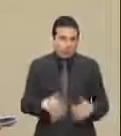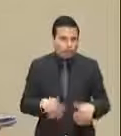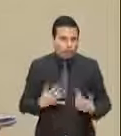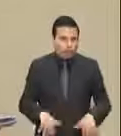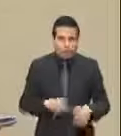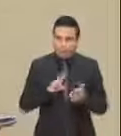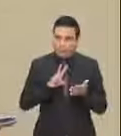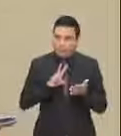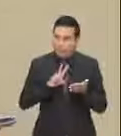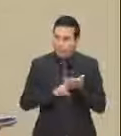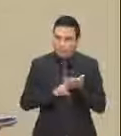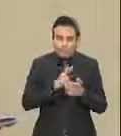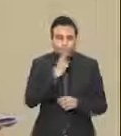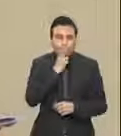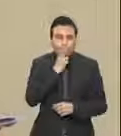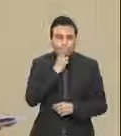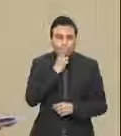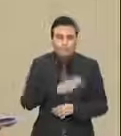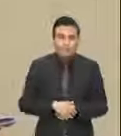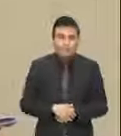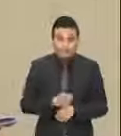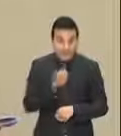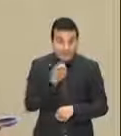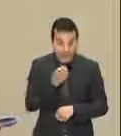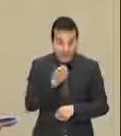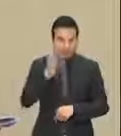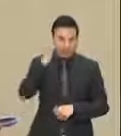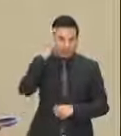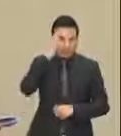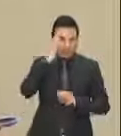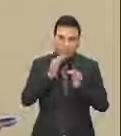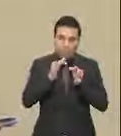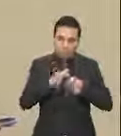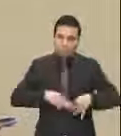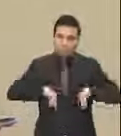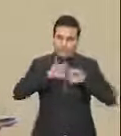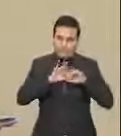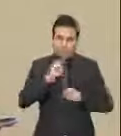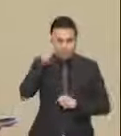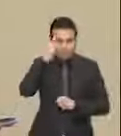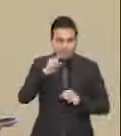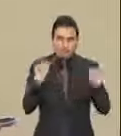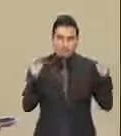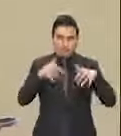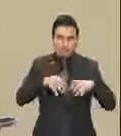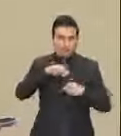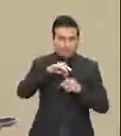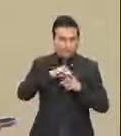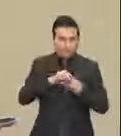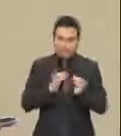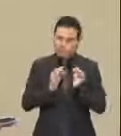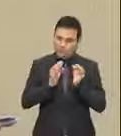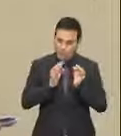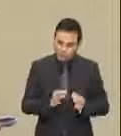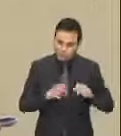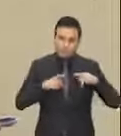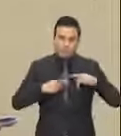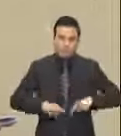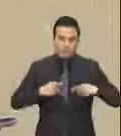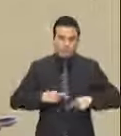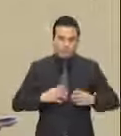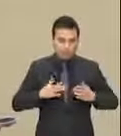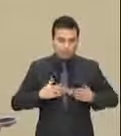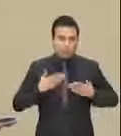mexicanos sino que constituye la columna vertebral de la credibilidad de las elecciones y el registro que iguala a todas y todos